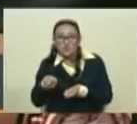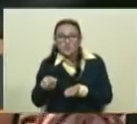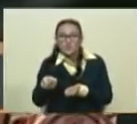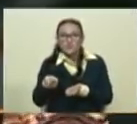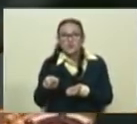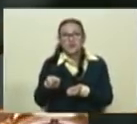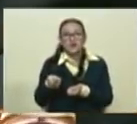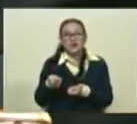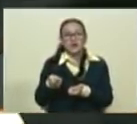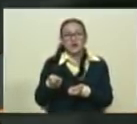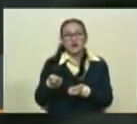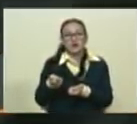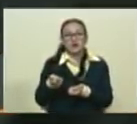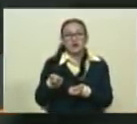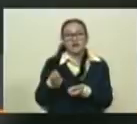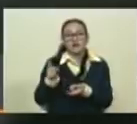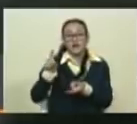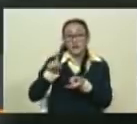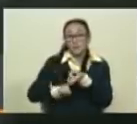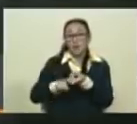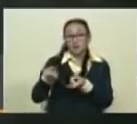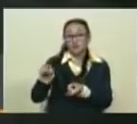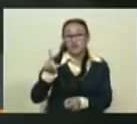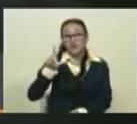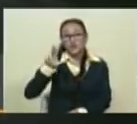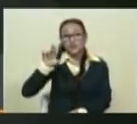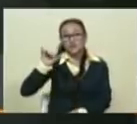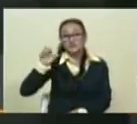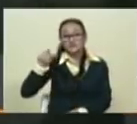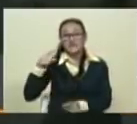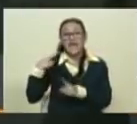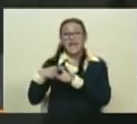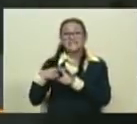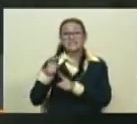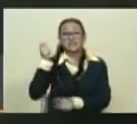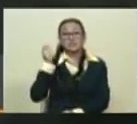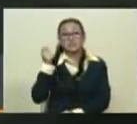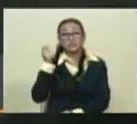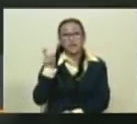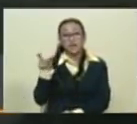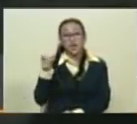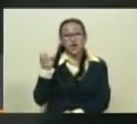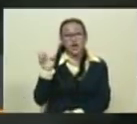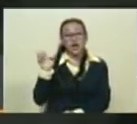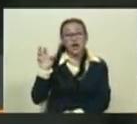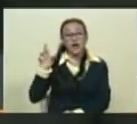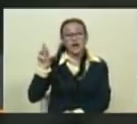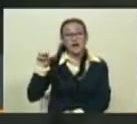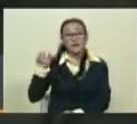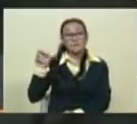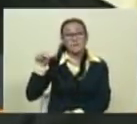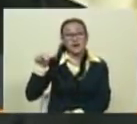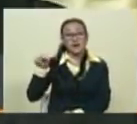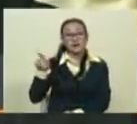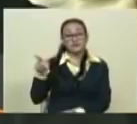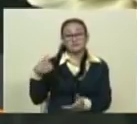al marido, esposo, exdiputado Germán Ferrer, de esta señora